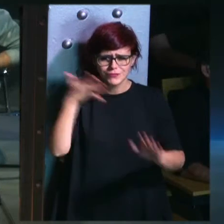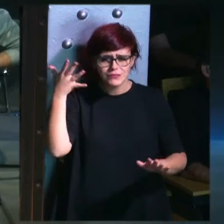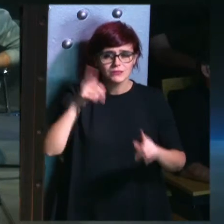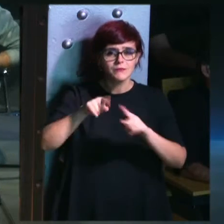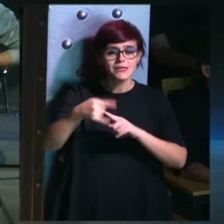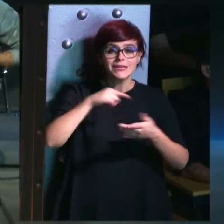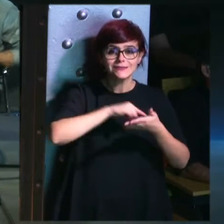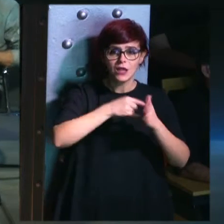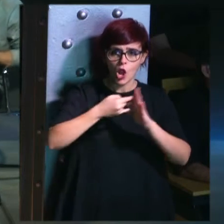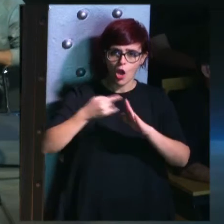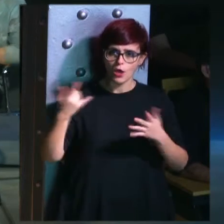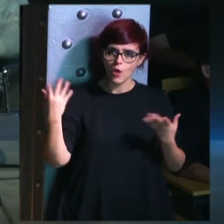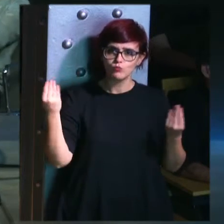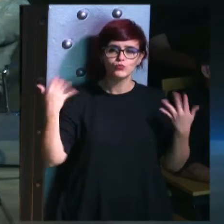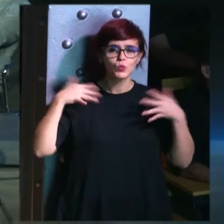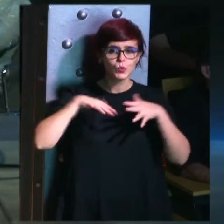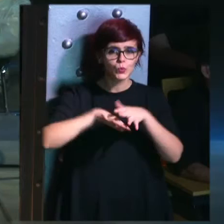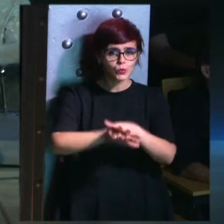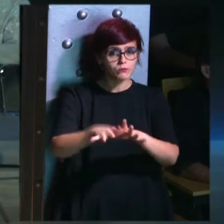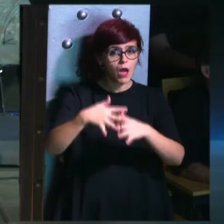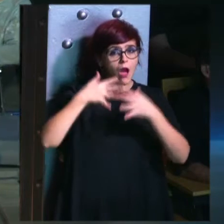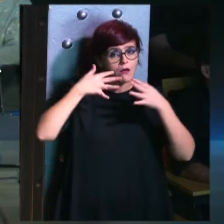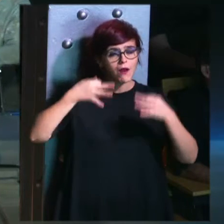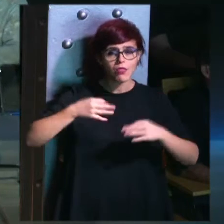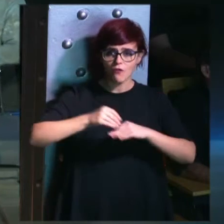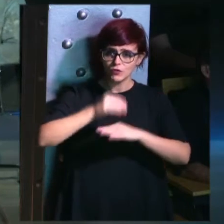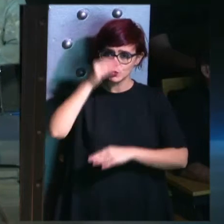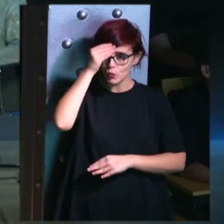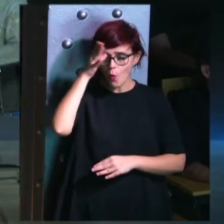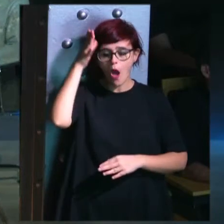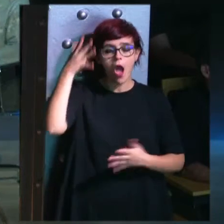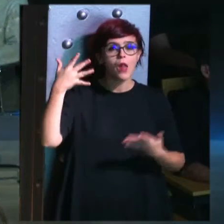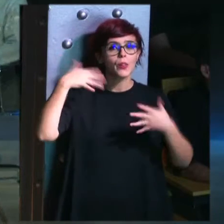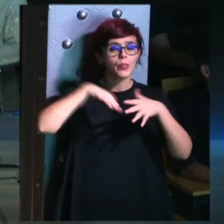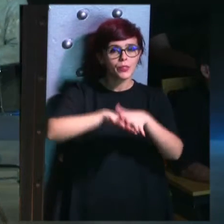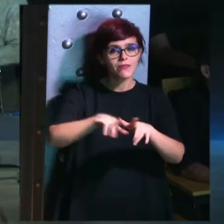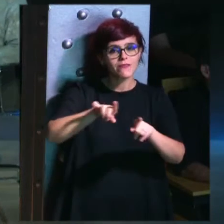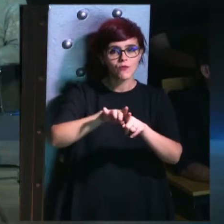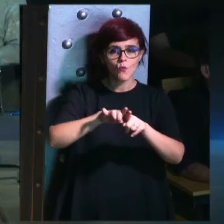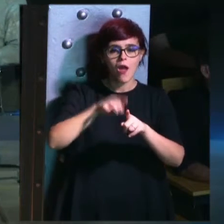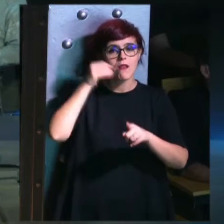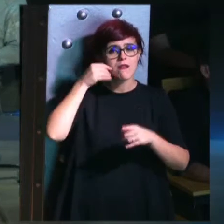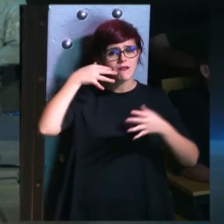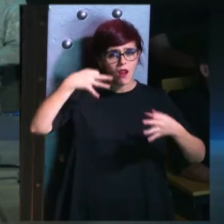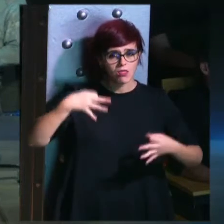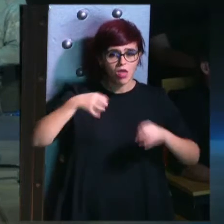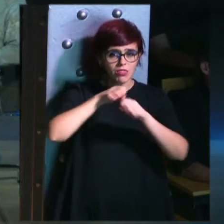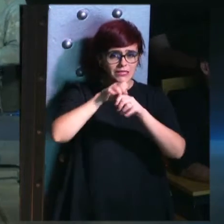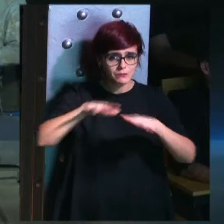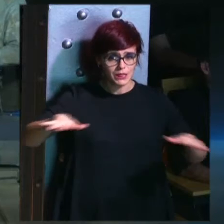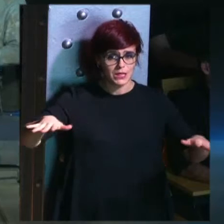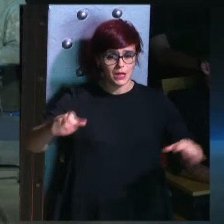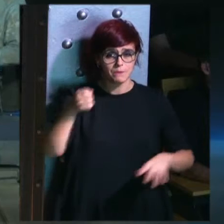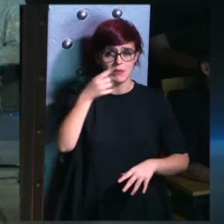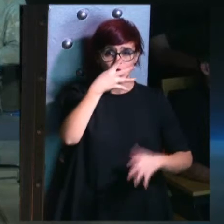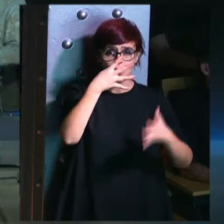muchas tecnologías que se están sumando a la realidad virtual para crear una realidad expandida. También en 1992 yo